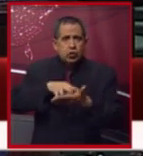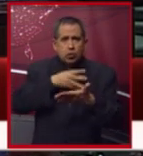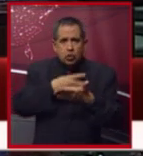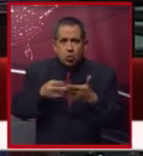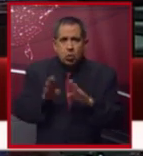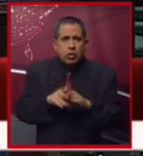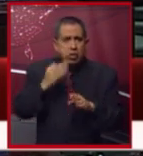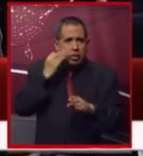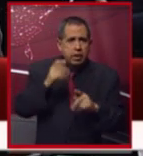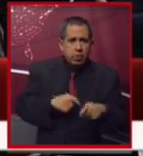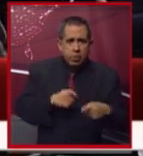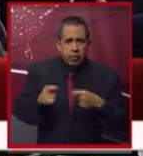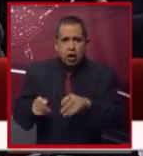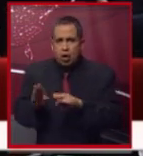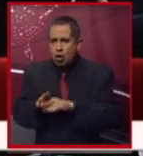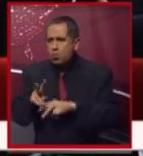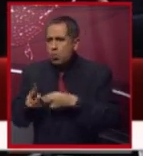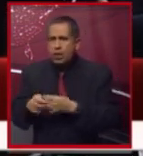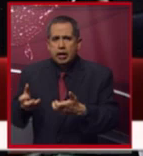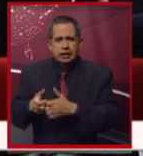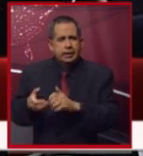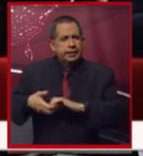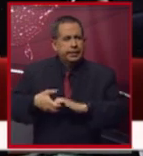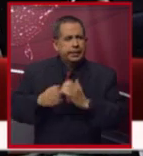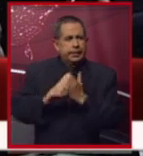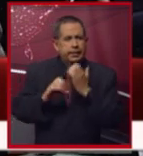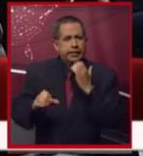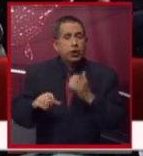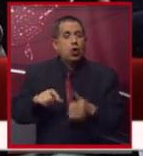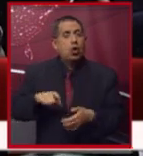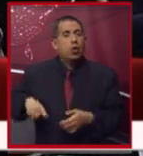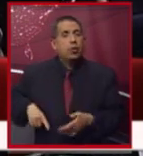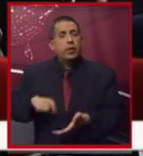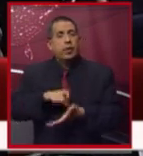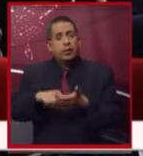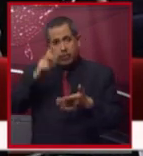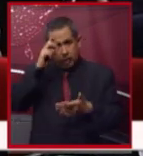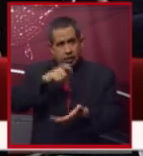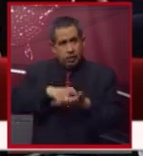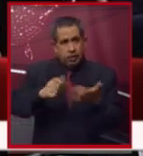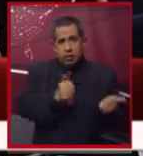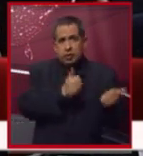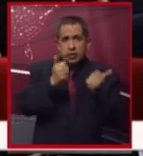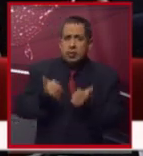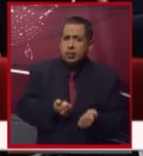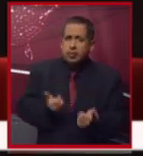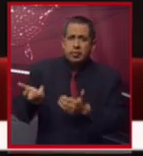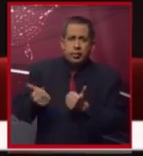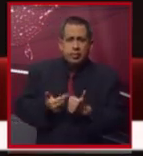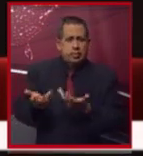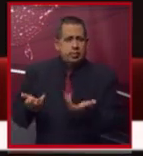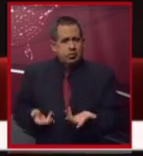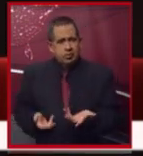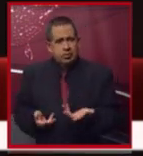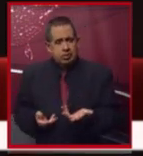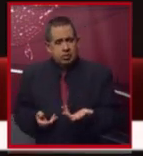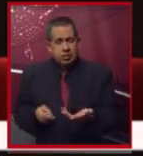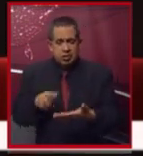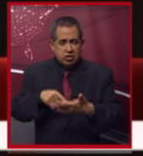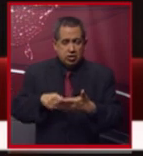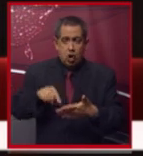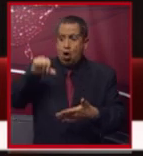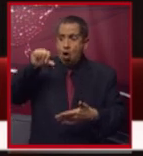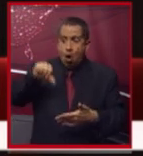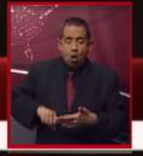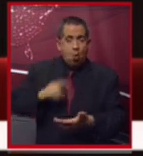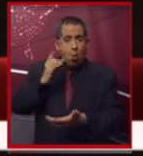de entrega y la estrategia de circulación de las pipas que el Gobierno de México está adquiriendo para la distribución de combustible. Al no